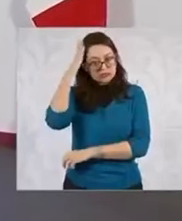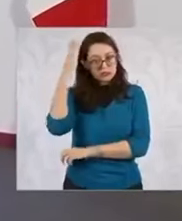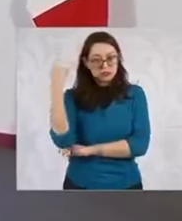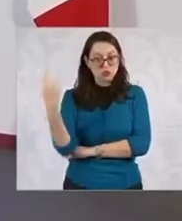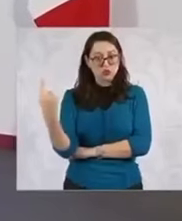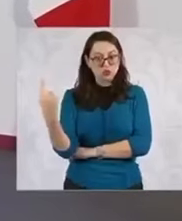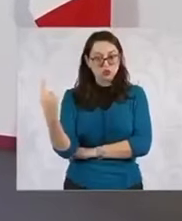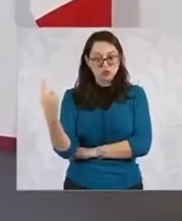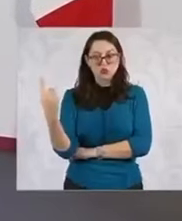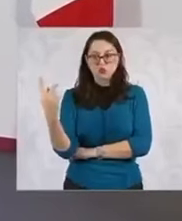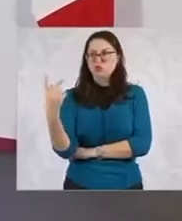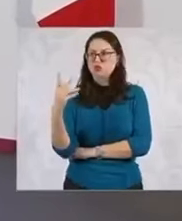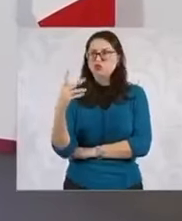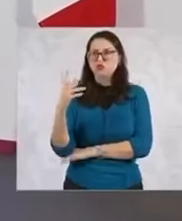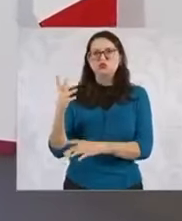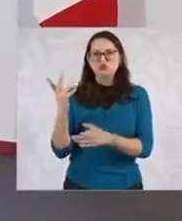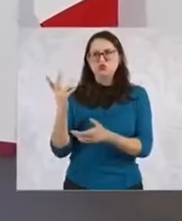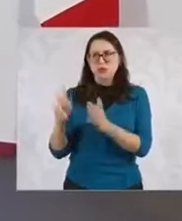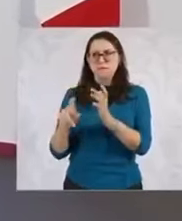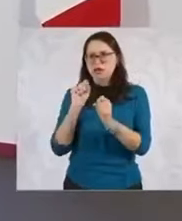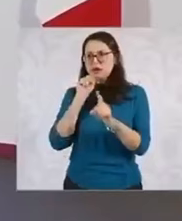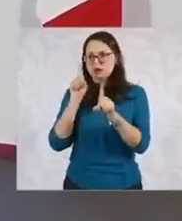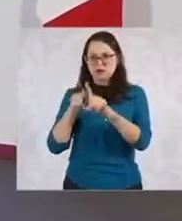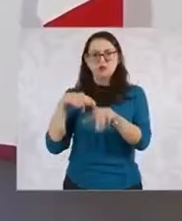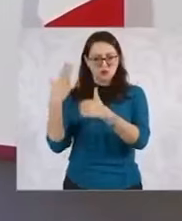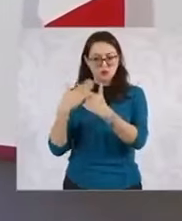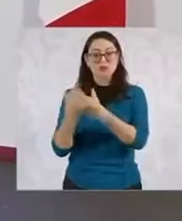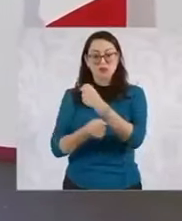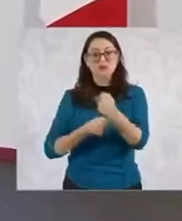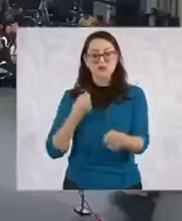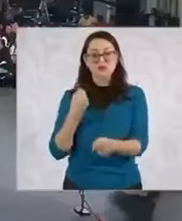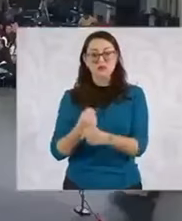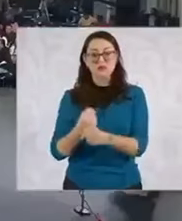nuevos ministros y ministras de la Suprema Corte.